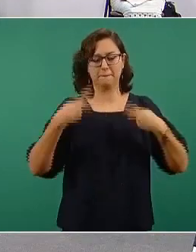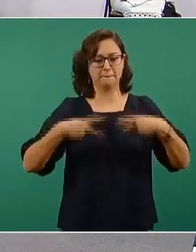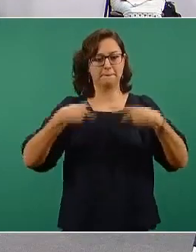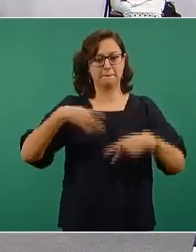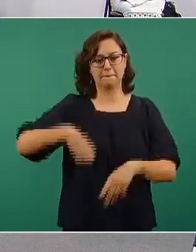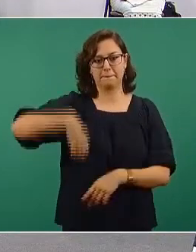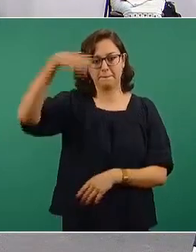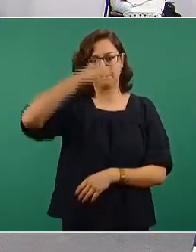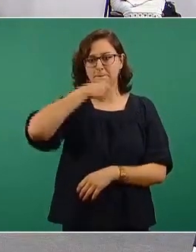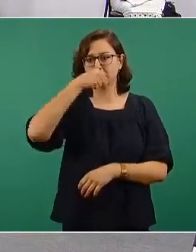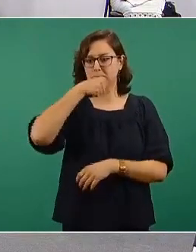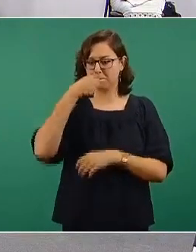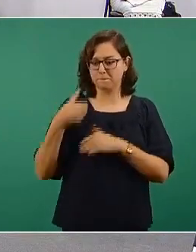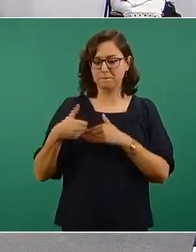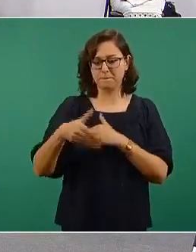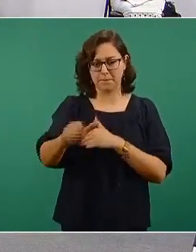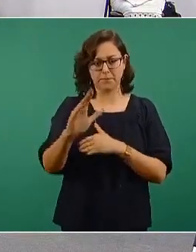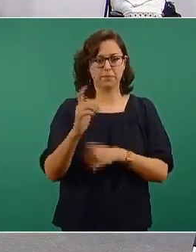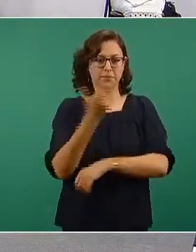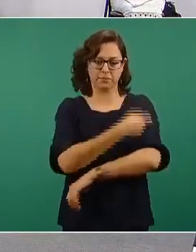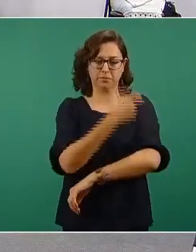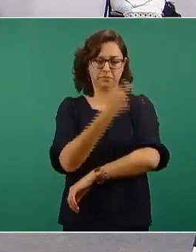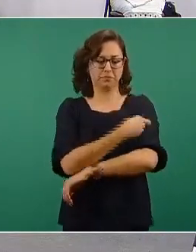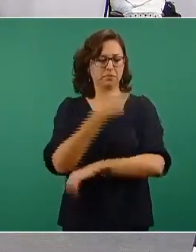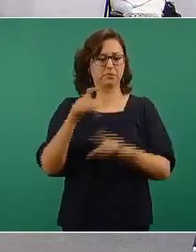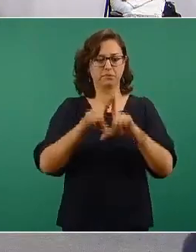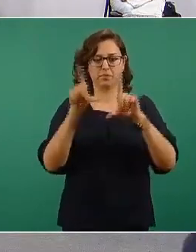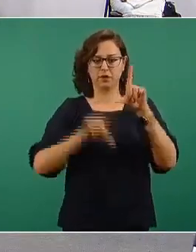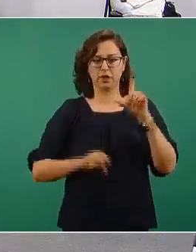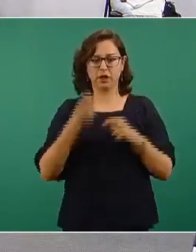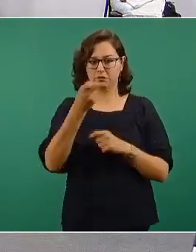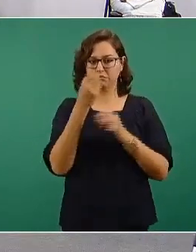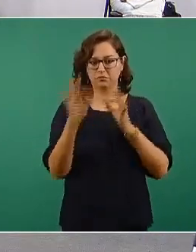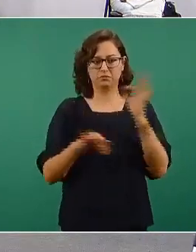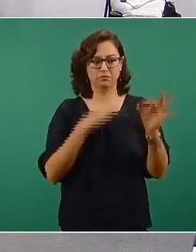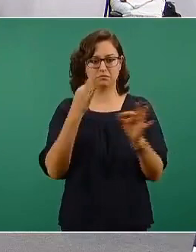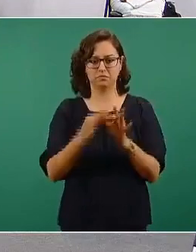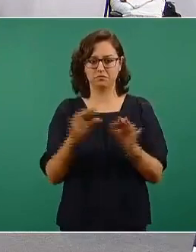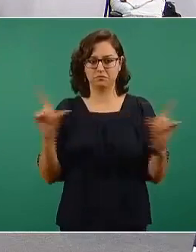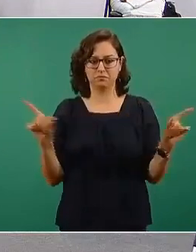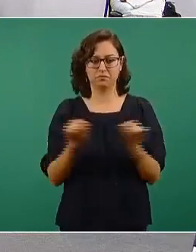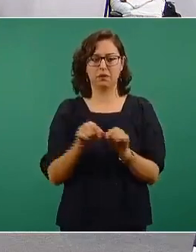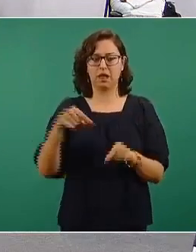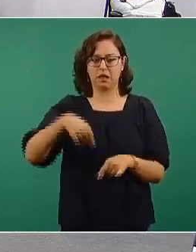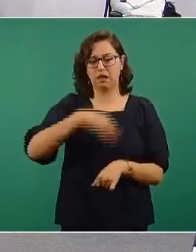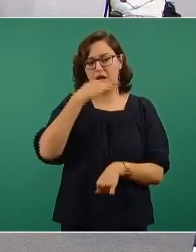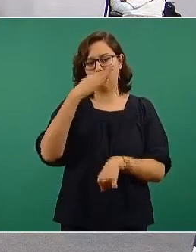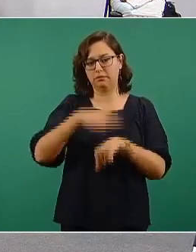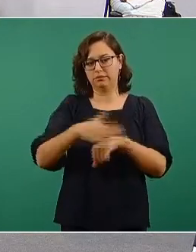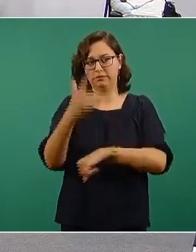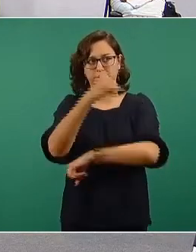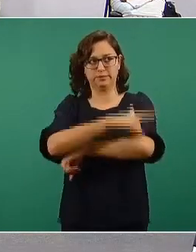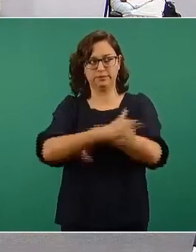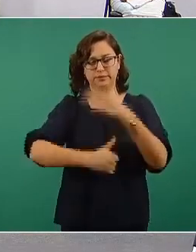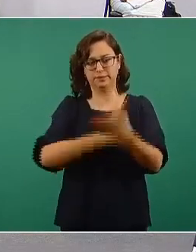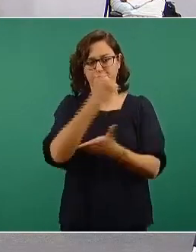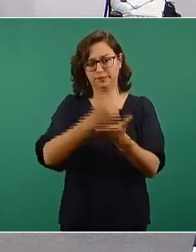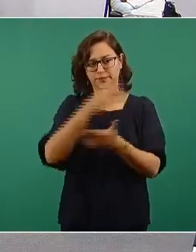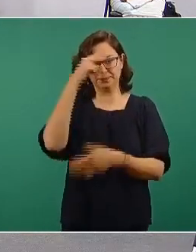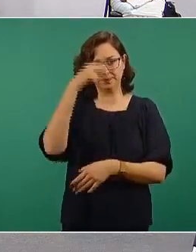de 60 años en adelante en todo el país. Eso es cuanto, señor presidente, del aeropuerto de la Ciudad de México. Muy bien,